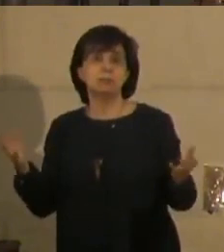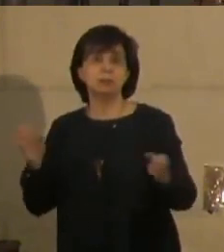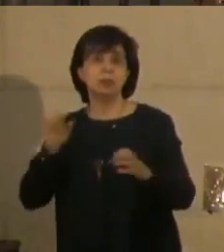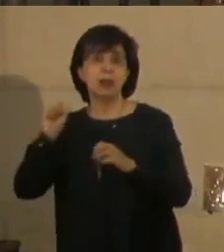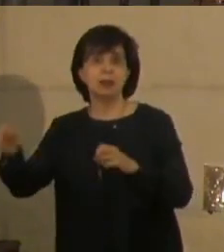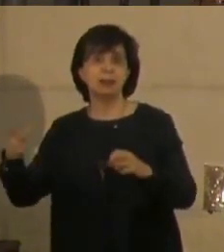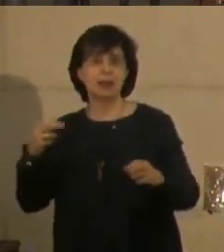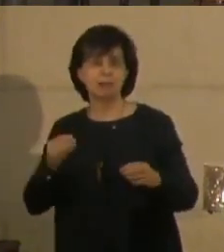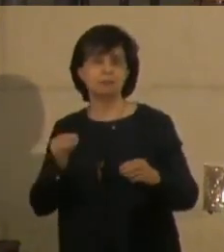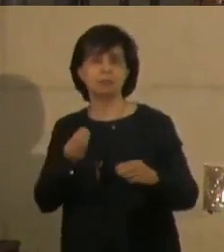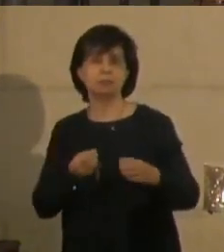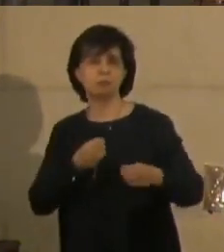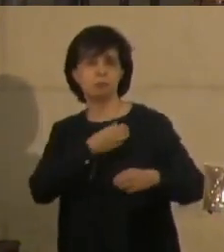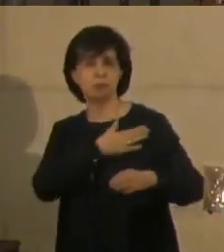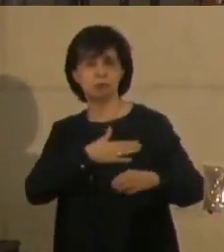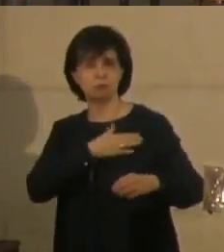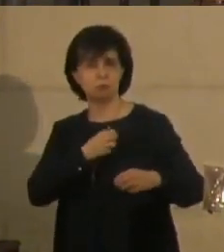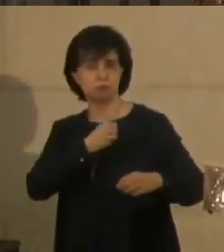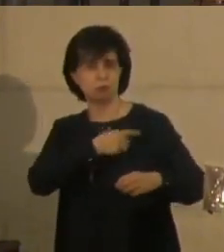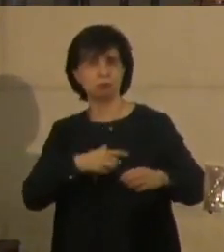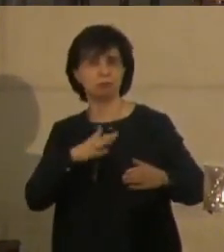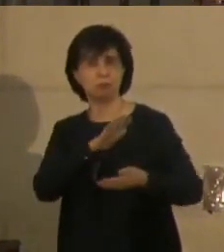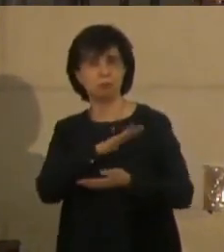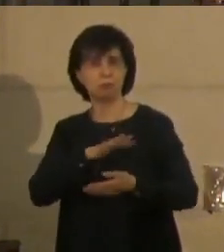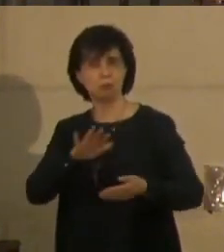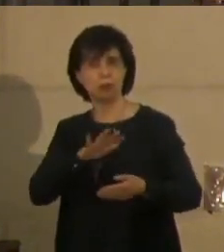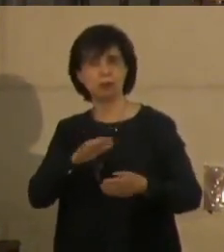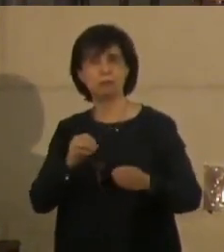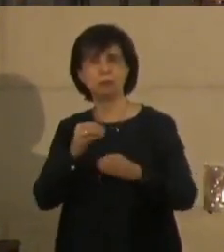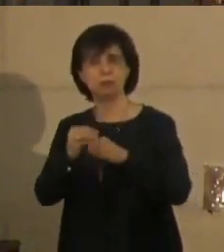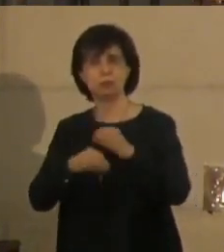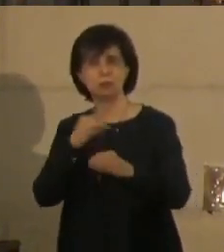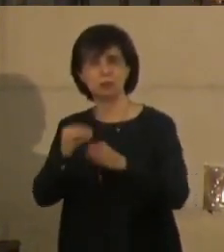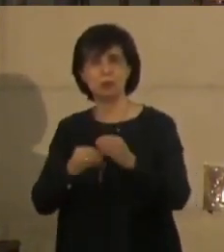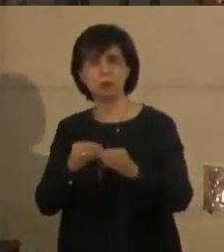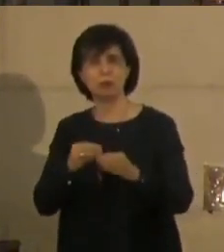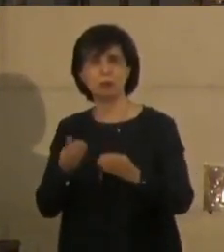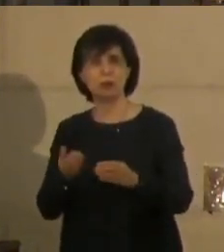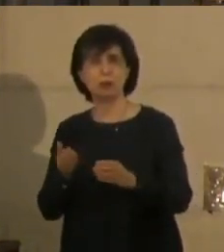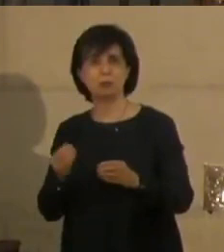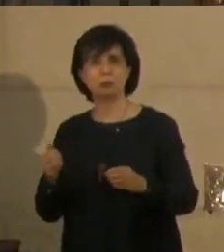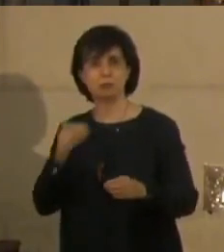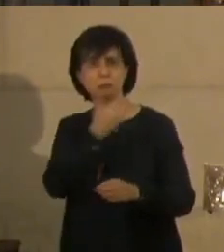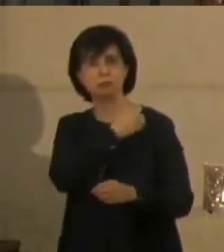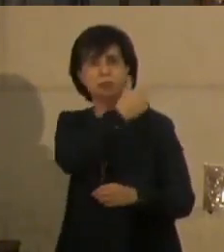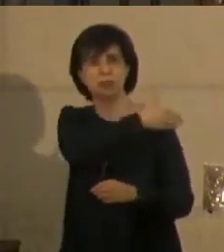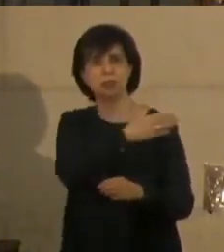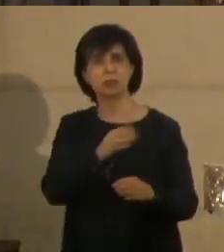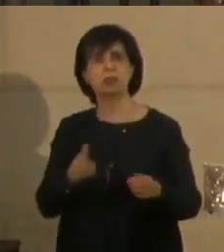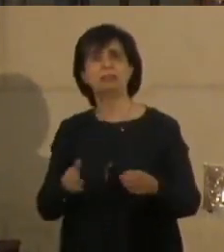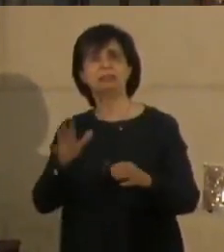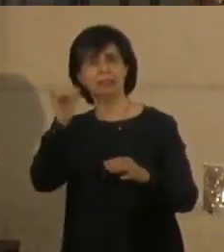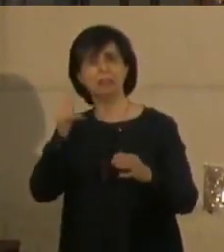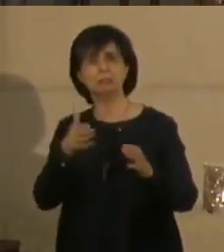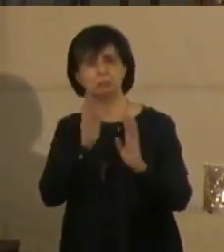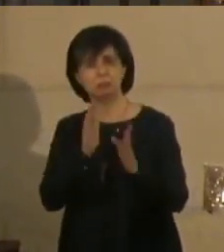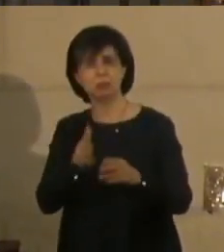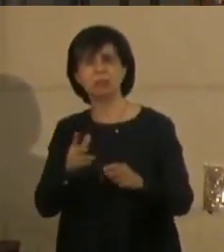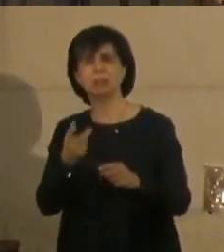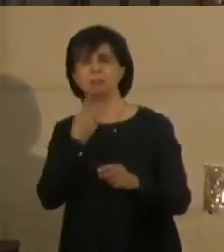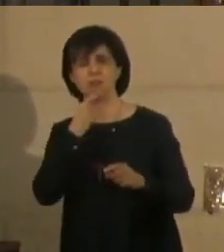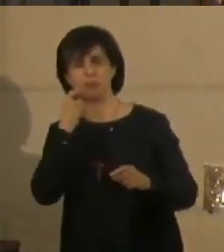dejadme que ocupe vuestra vida. Que mis obras se manifiesten a través vuestro. Tendréis persecuciones,